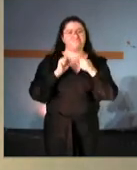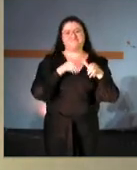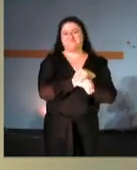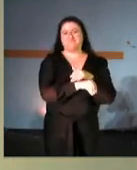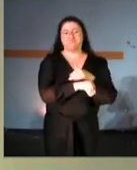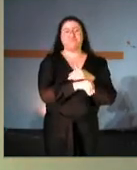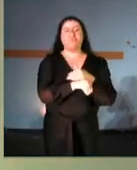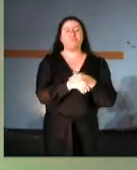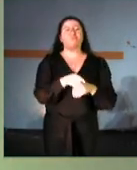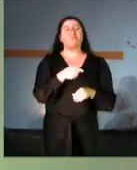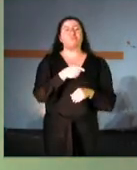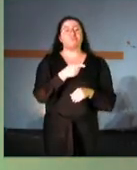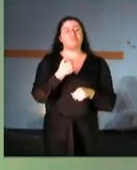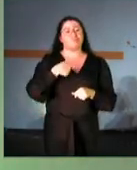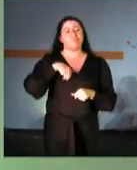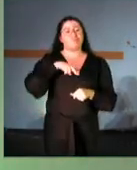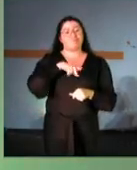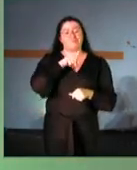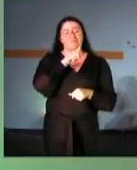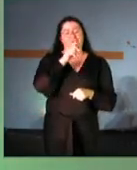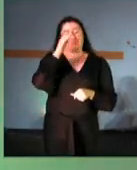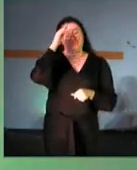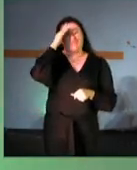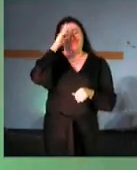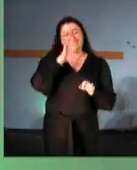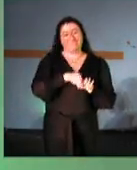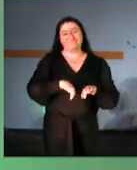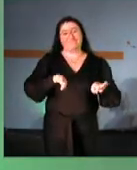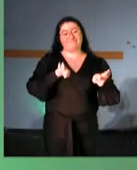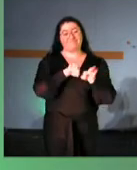y creemos que es muy importante